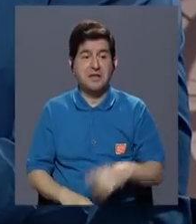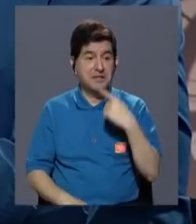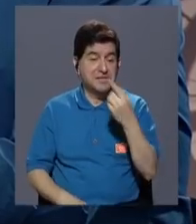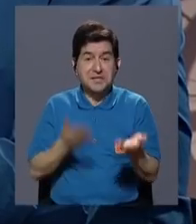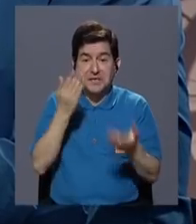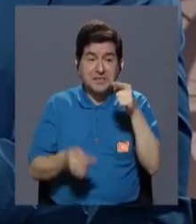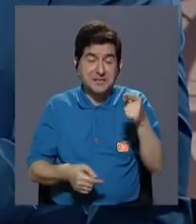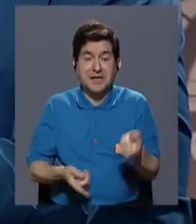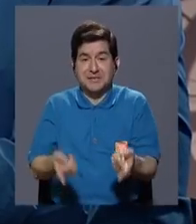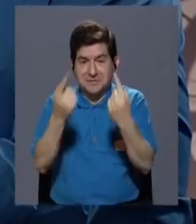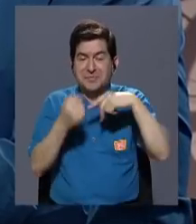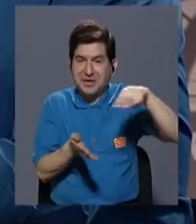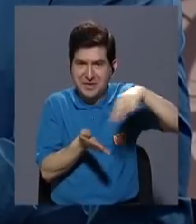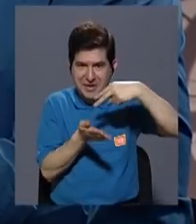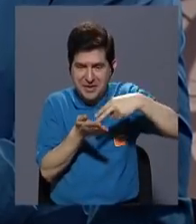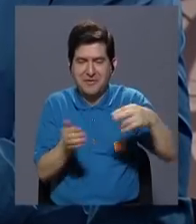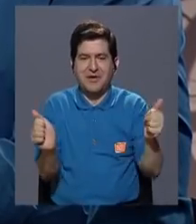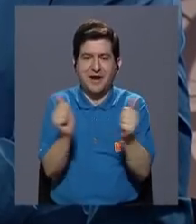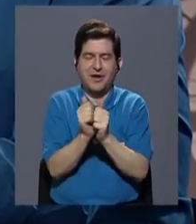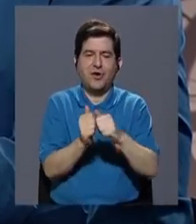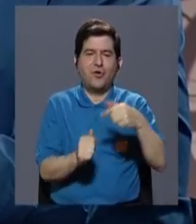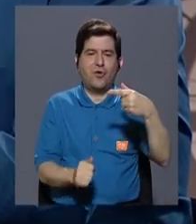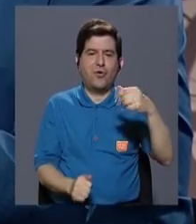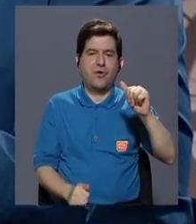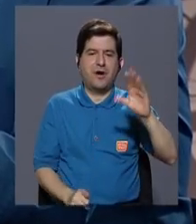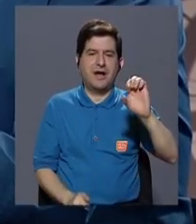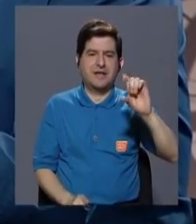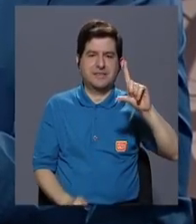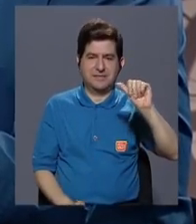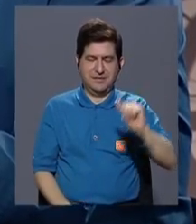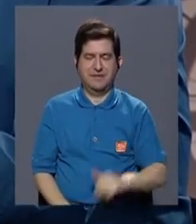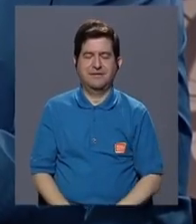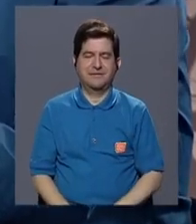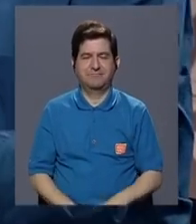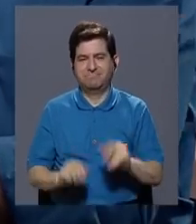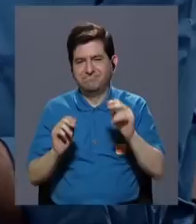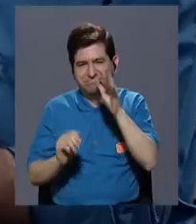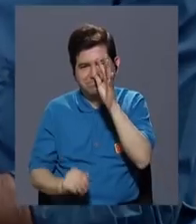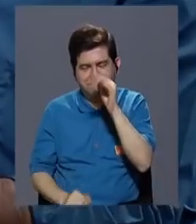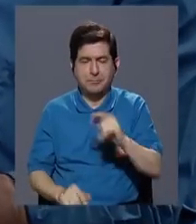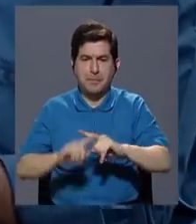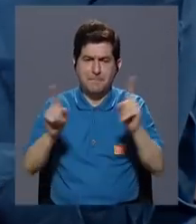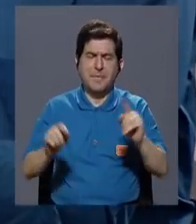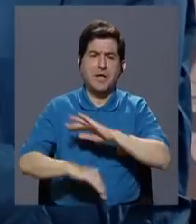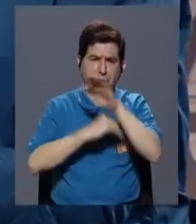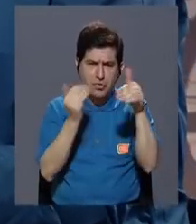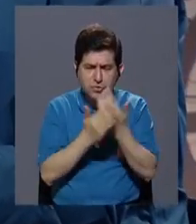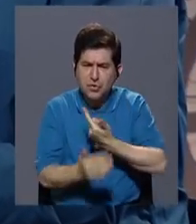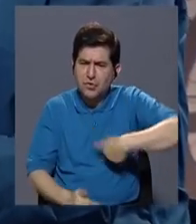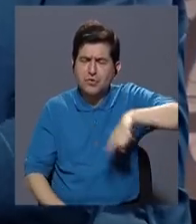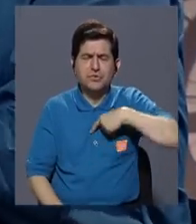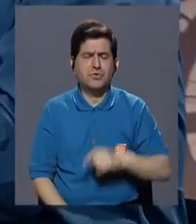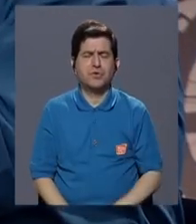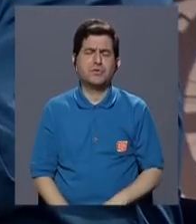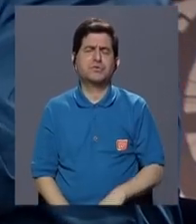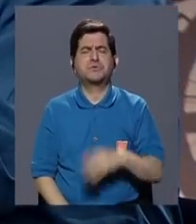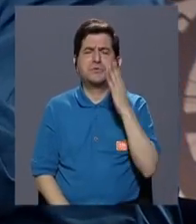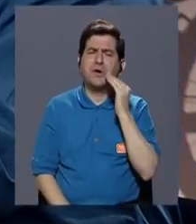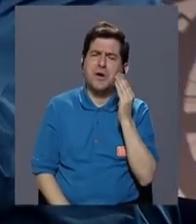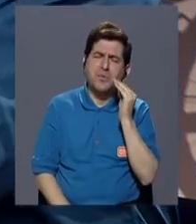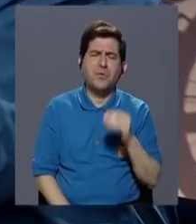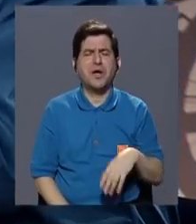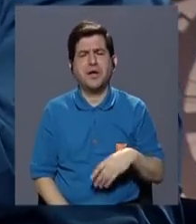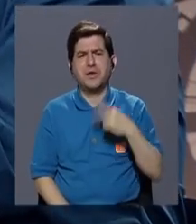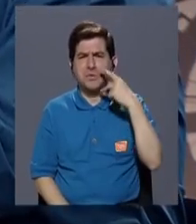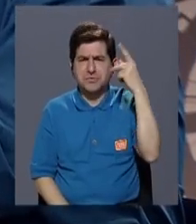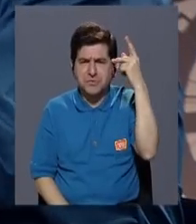este creo que es un tema que nos atañe de diferentes maneras que de alguna manera todos por nuestros abuelos por nuestros papás porque